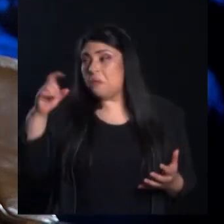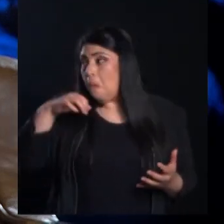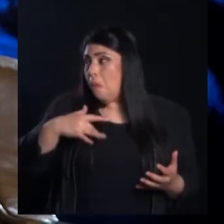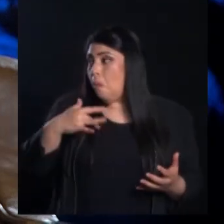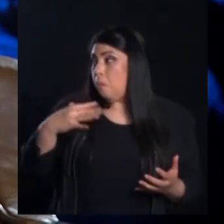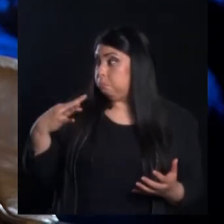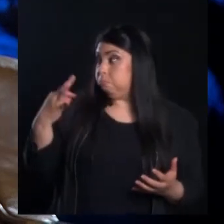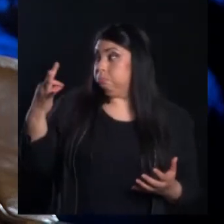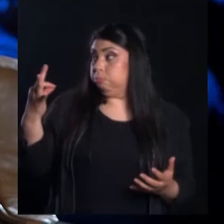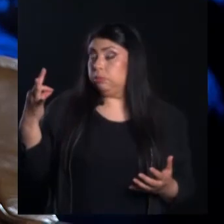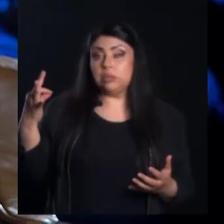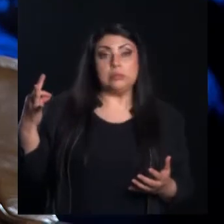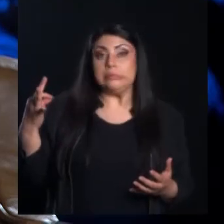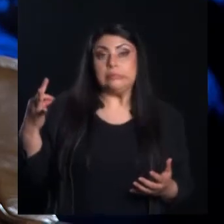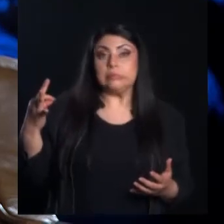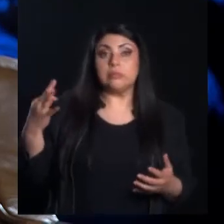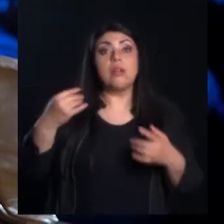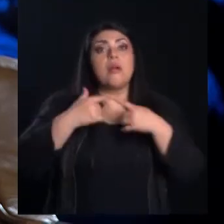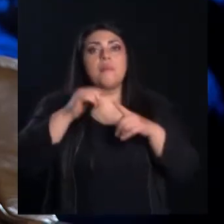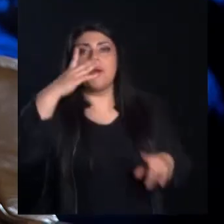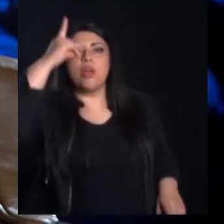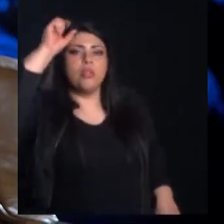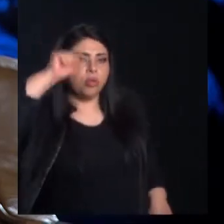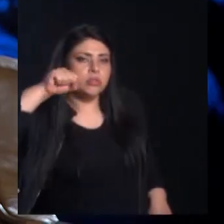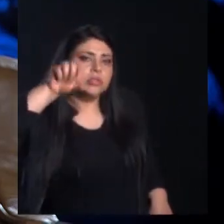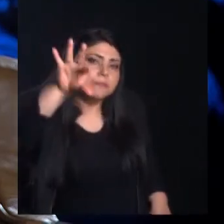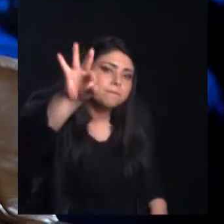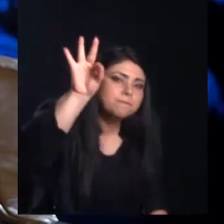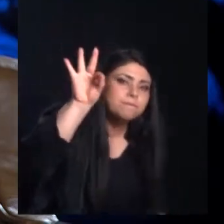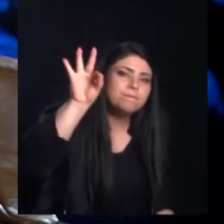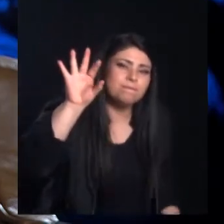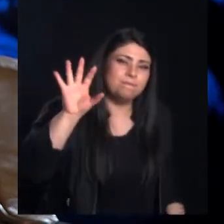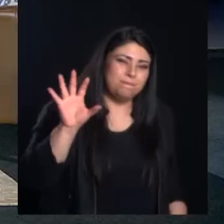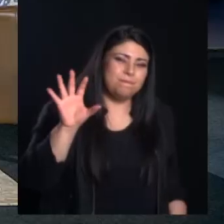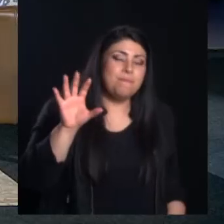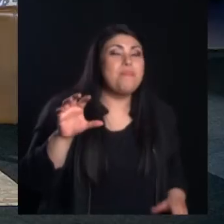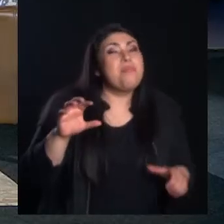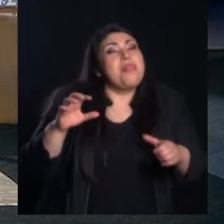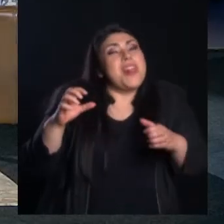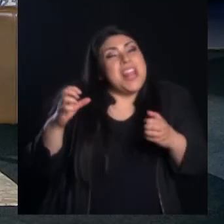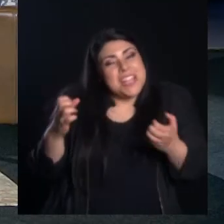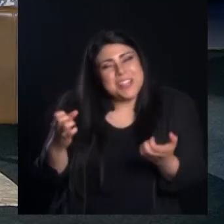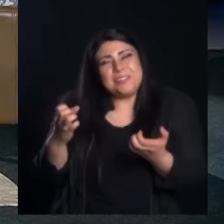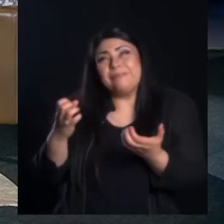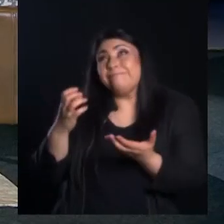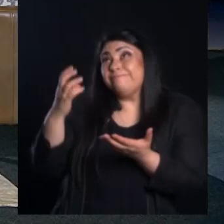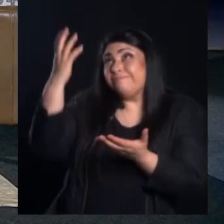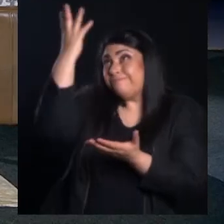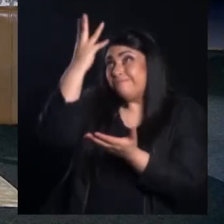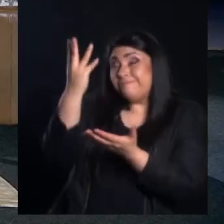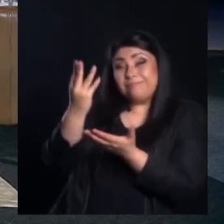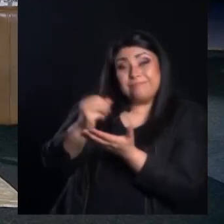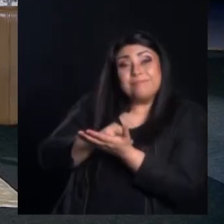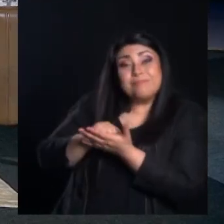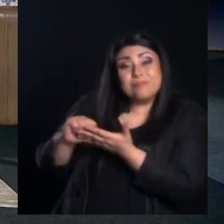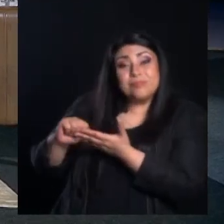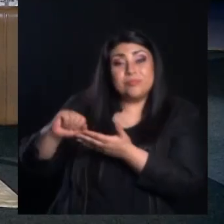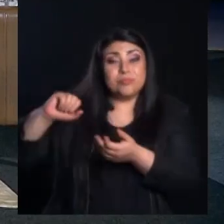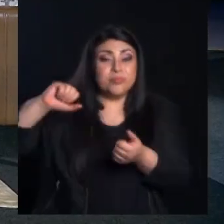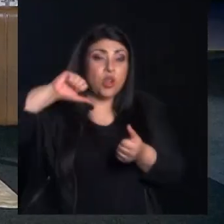cuenta pero dios si te está tomando en cuenta entonces viene el espíritu del señor sobre jesús lounge para